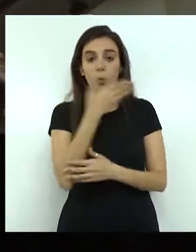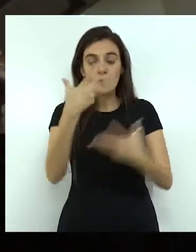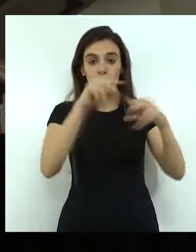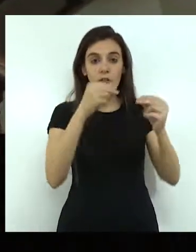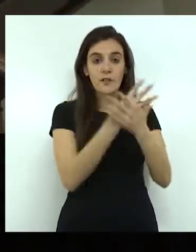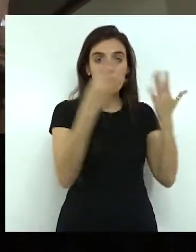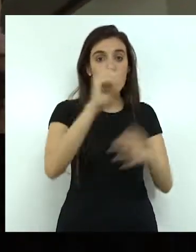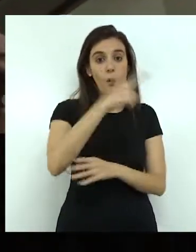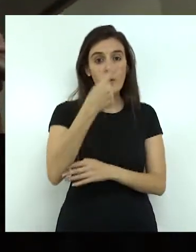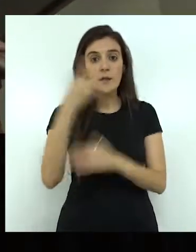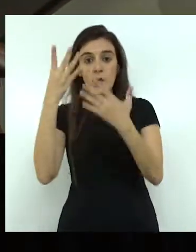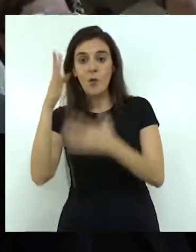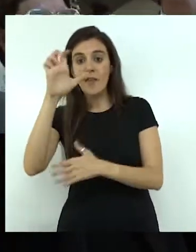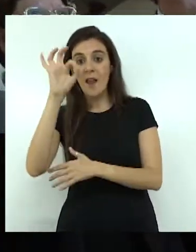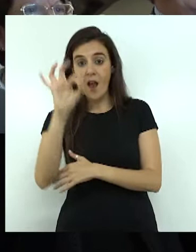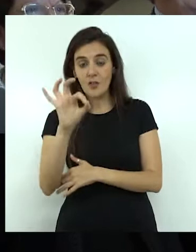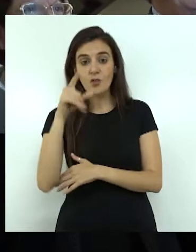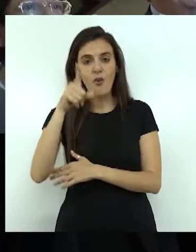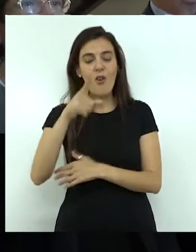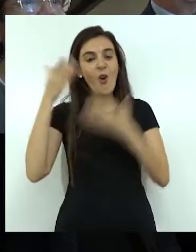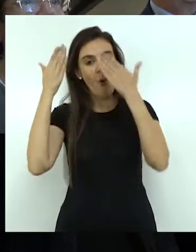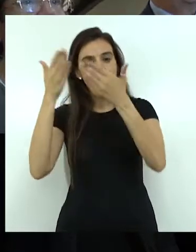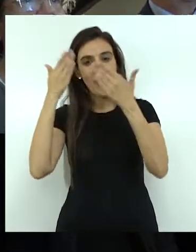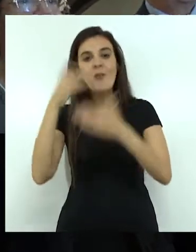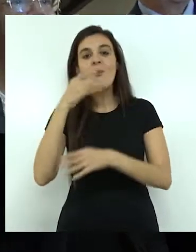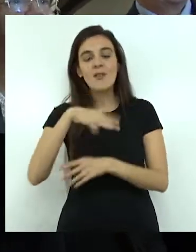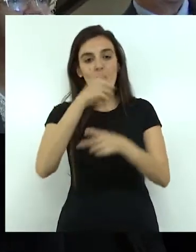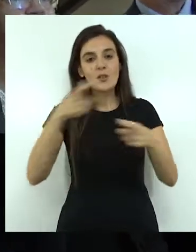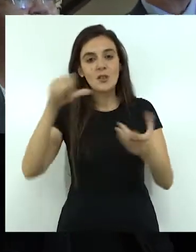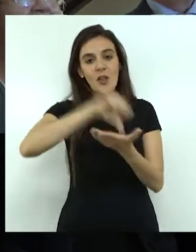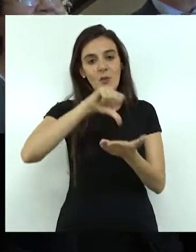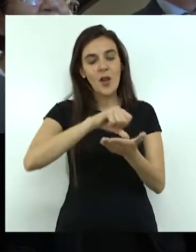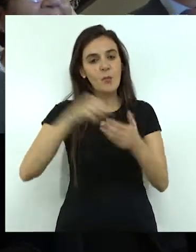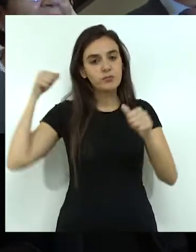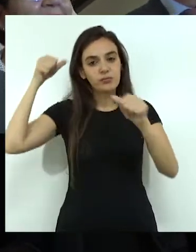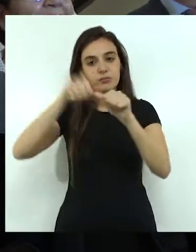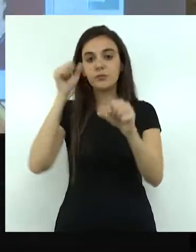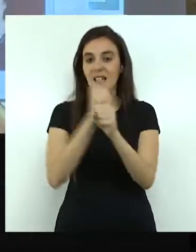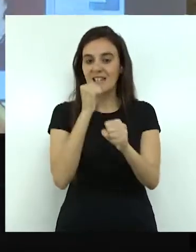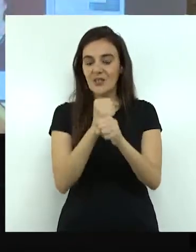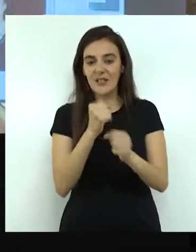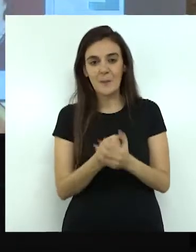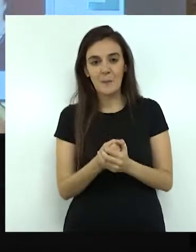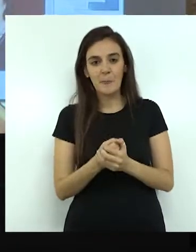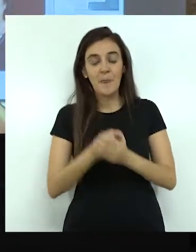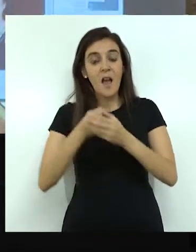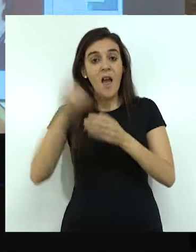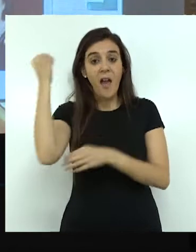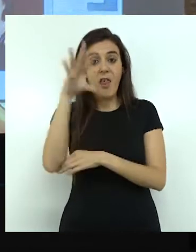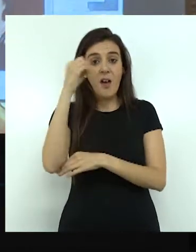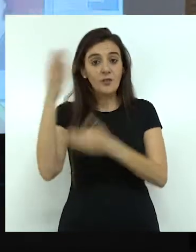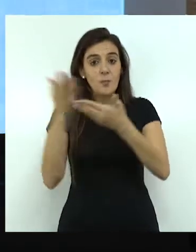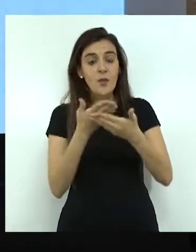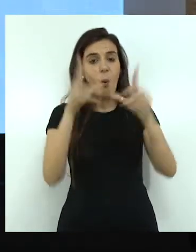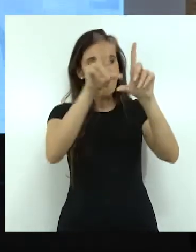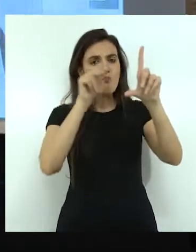de primaria y 9 de secundaria han sido homenajeados por la ciudad por su labor y su trayectoria el acto comenzó con la proyección